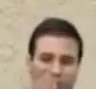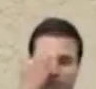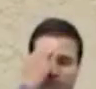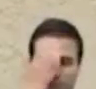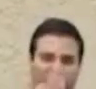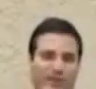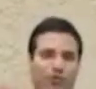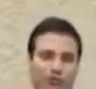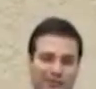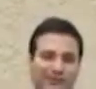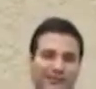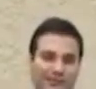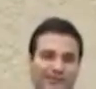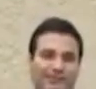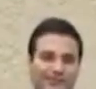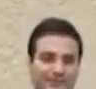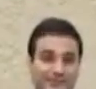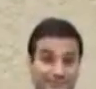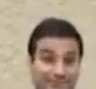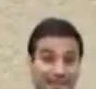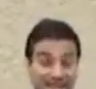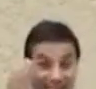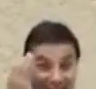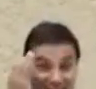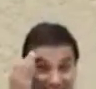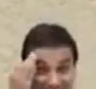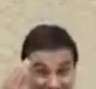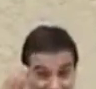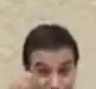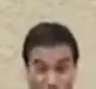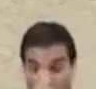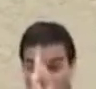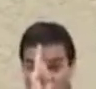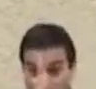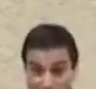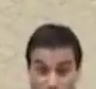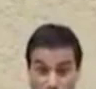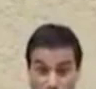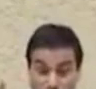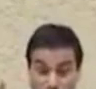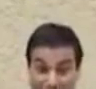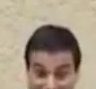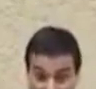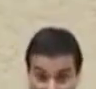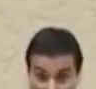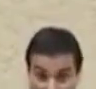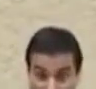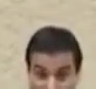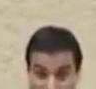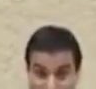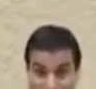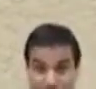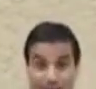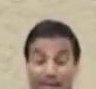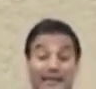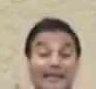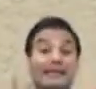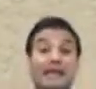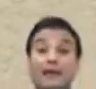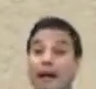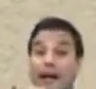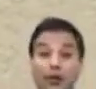enfatizar y hay muchas cosas en las dirigencias que tienen que entender, porque de la dirigencia descienden tantas